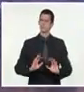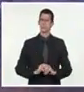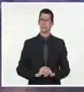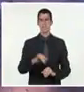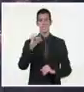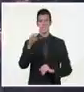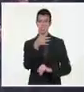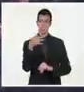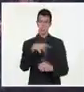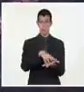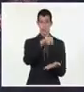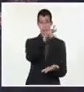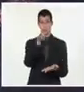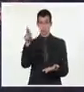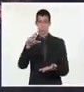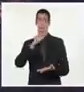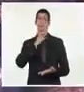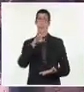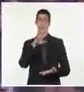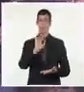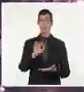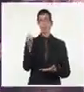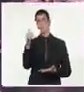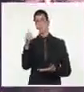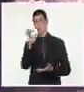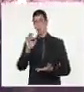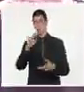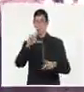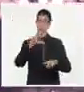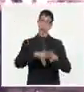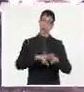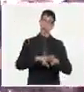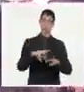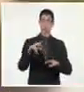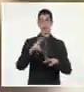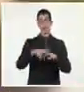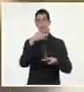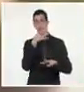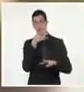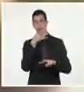Plaza de la Revolución, Cerro, 10 de Octubre, Centro Habana, La Habana Vieja y Boyeros.